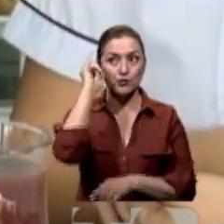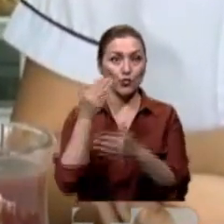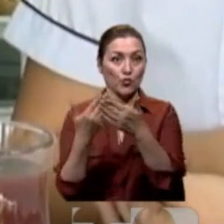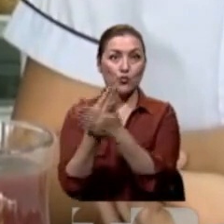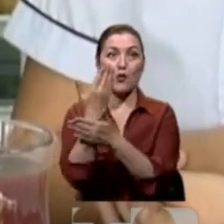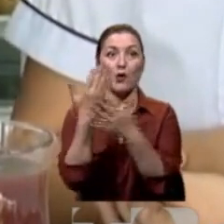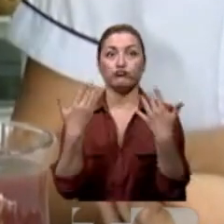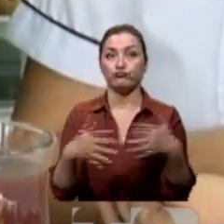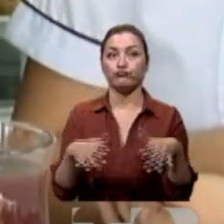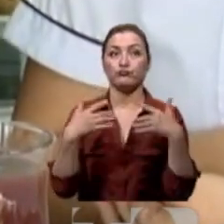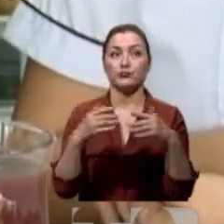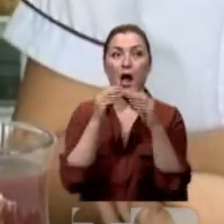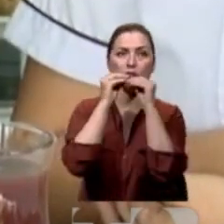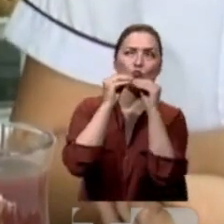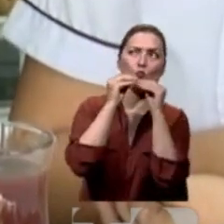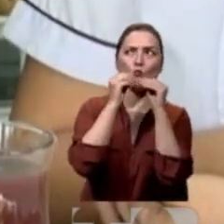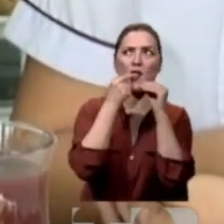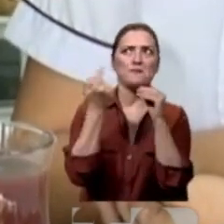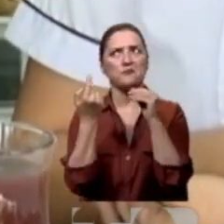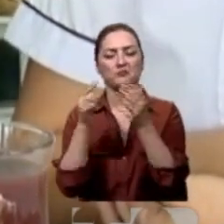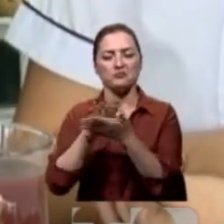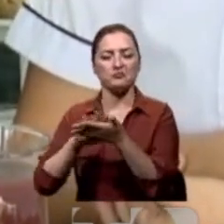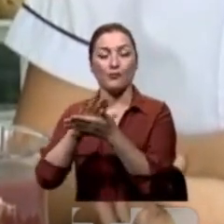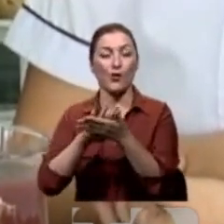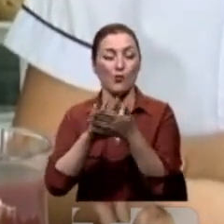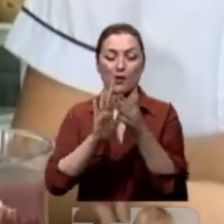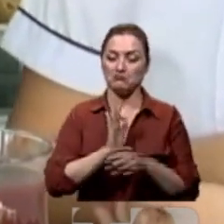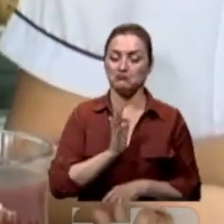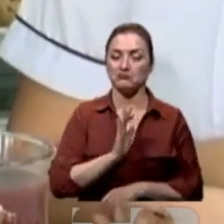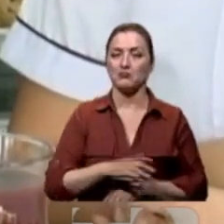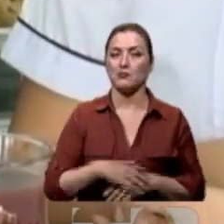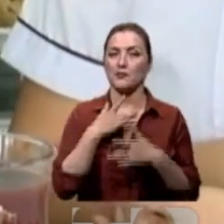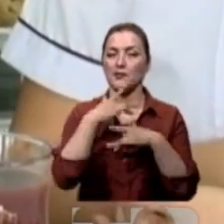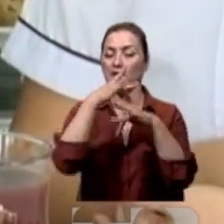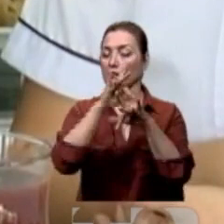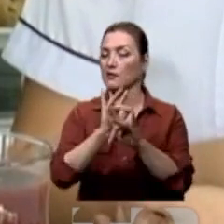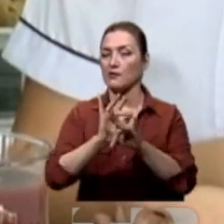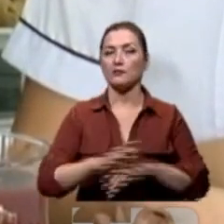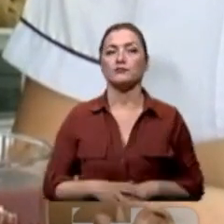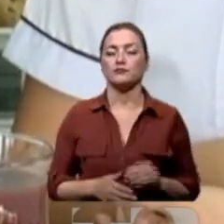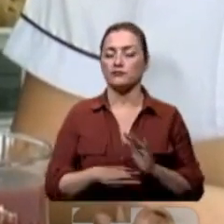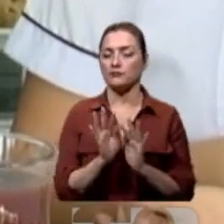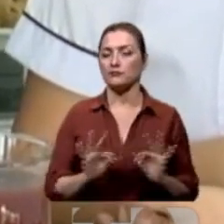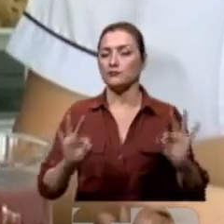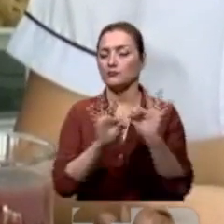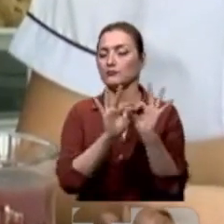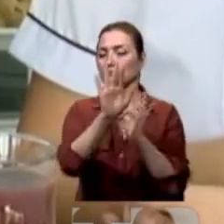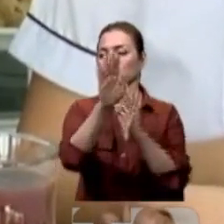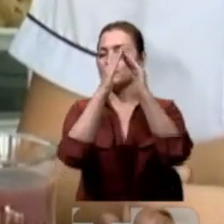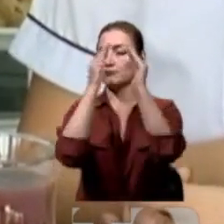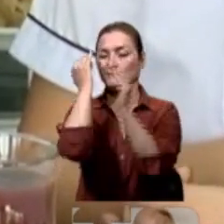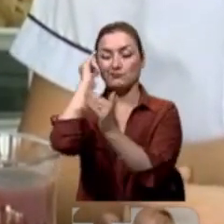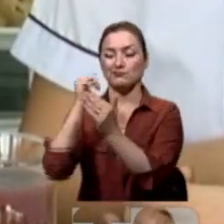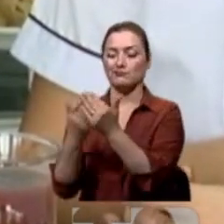que han estado teniendo, que este sabor por aquí, que han mezclado ciertas técnicas, me encanta. Así que eso es importante también en su casa, atrevas a hacer